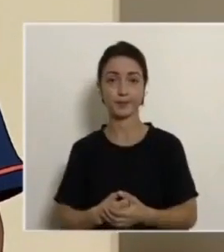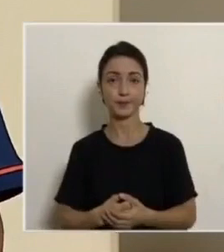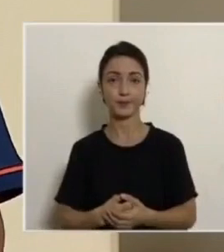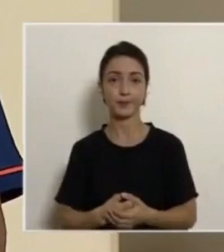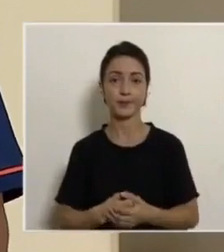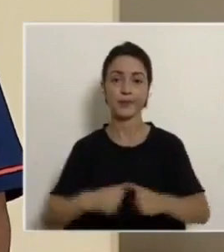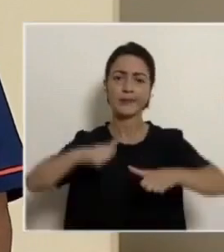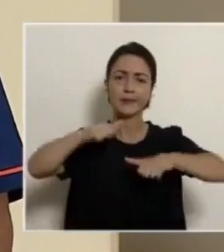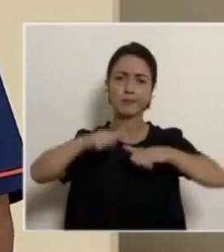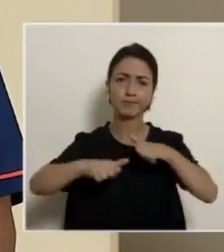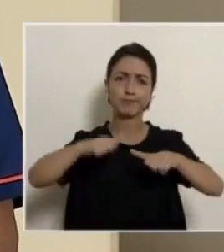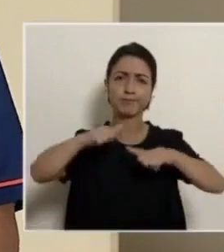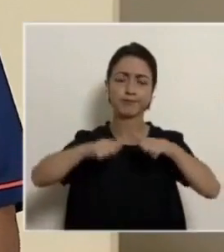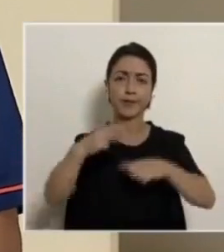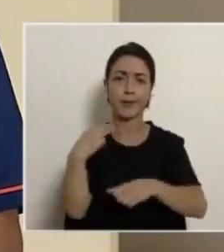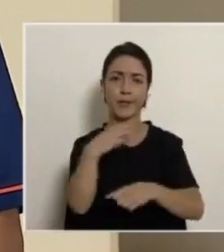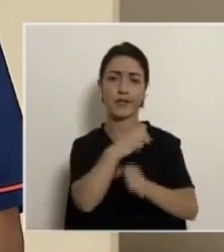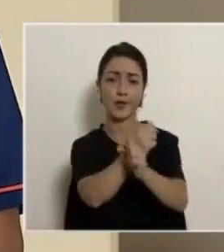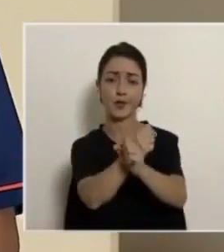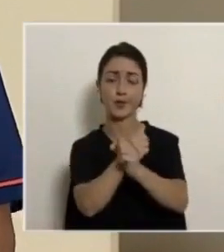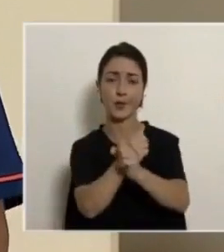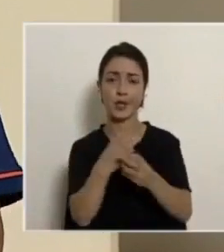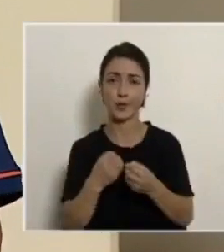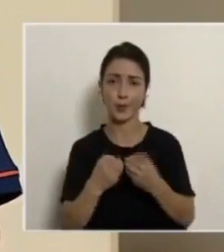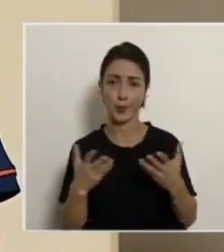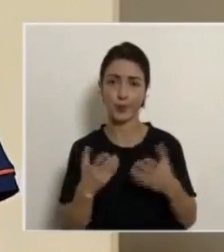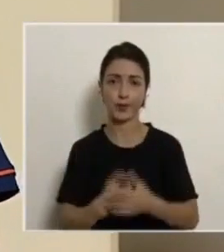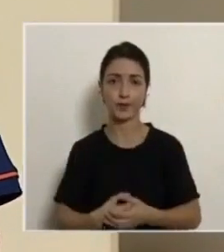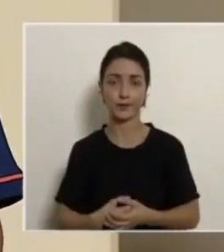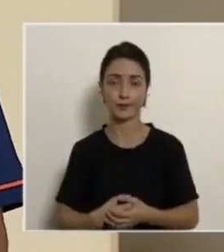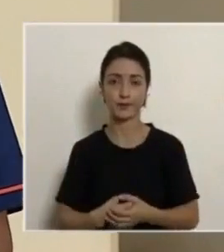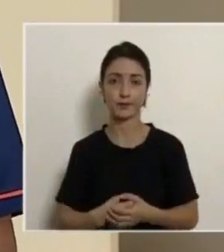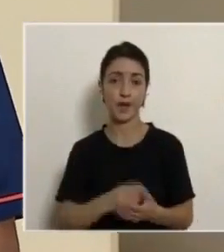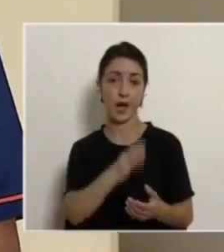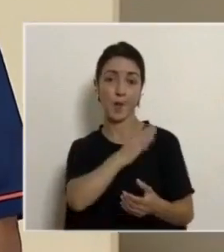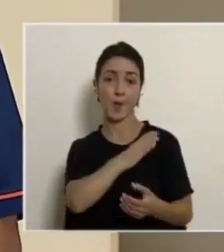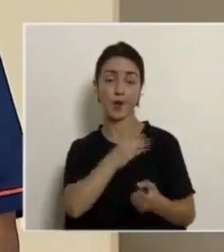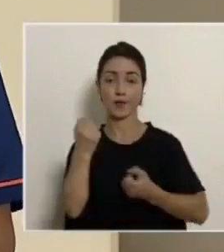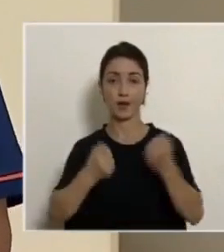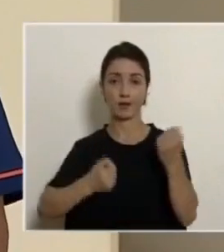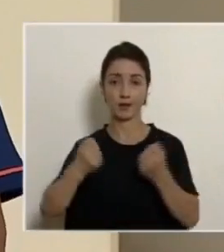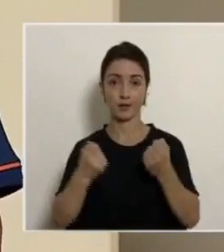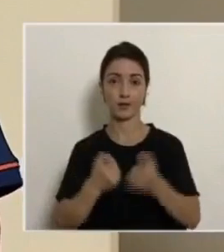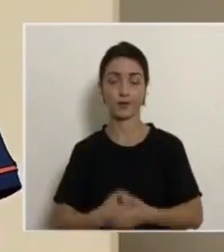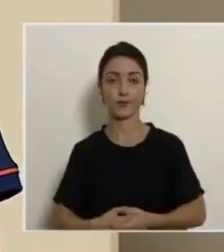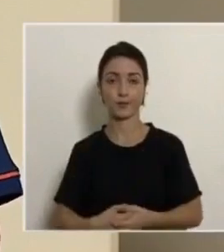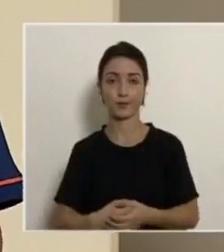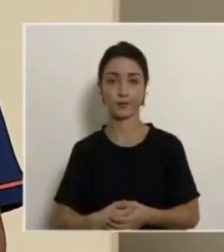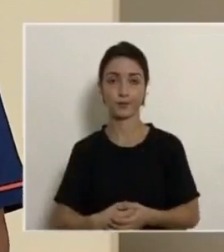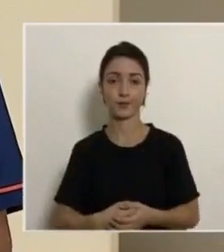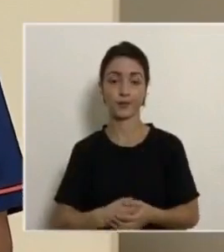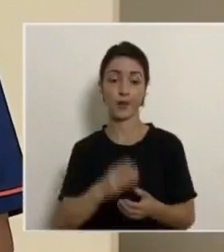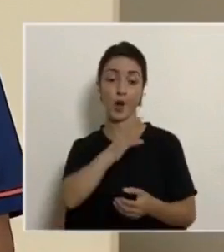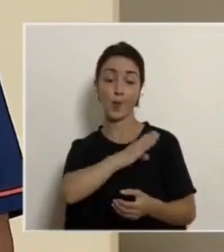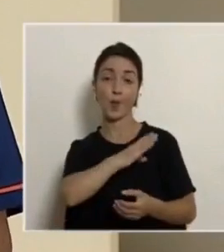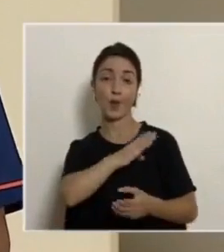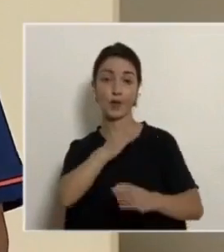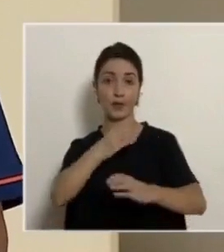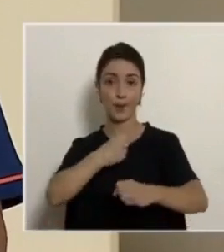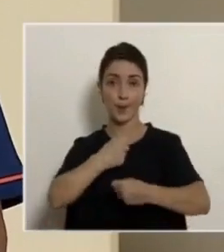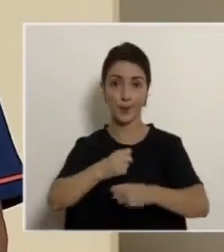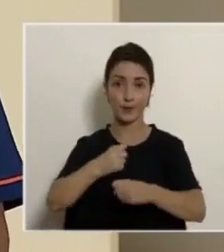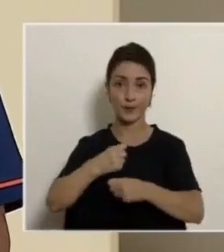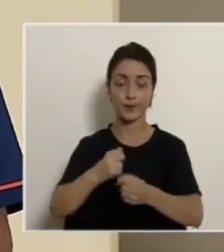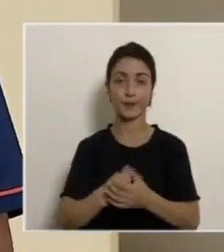el esfuerzo enorme que ha hecho el Ministerio de Seguridad Pública, la Policía de Tránsito, las policías municipales